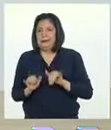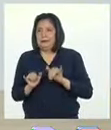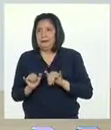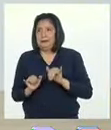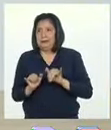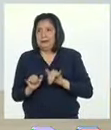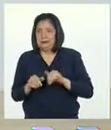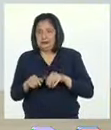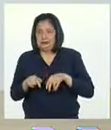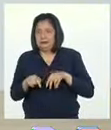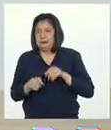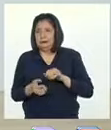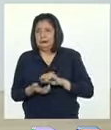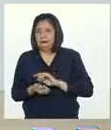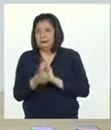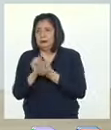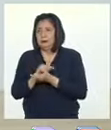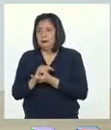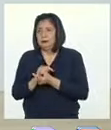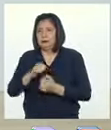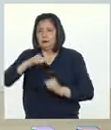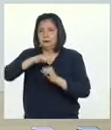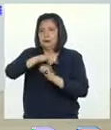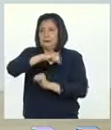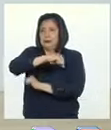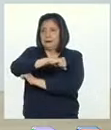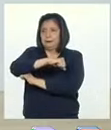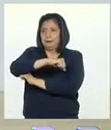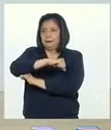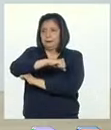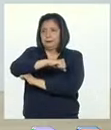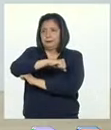puntitas. ¡Cambio! ¡Puente!